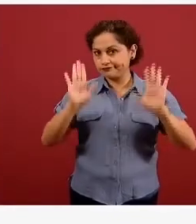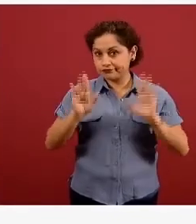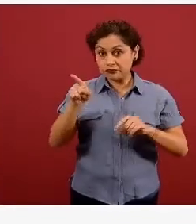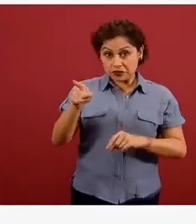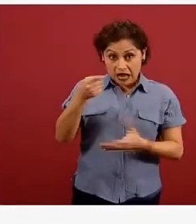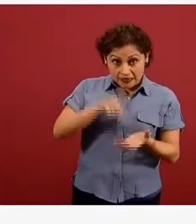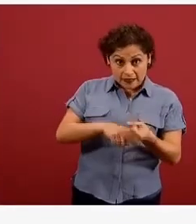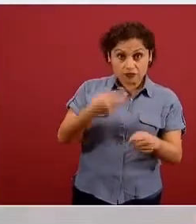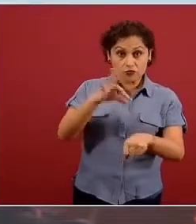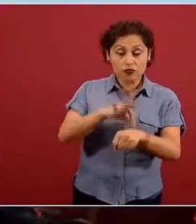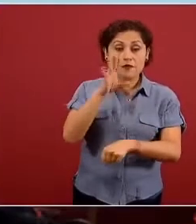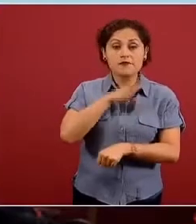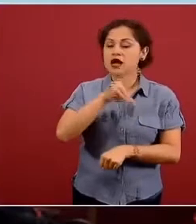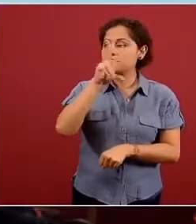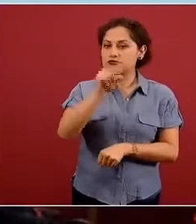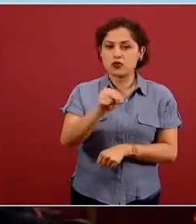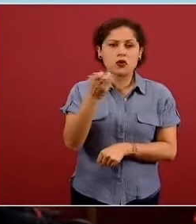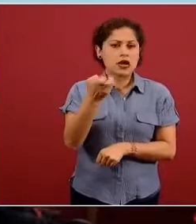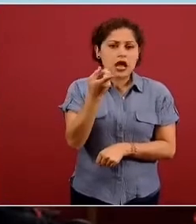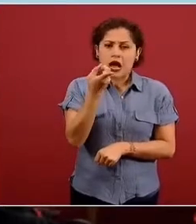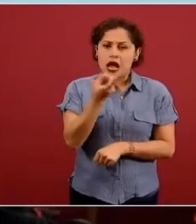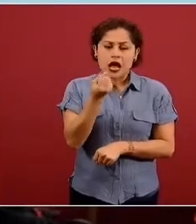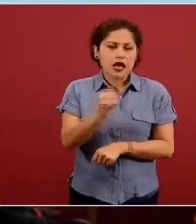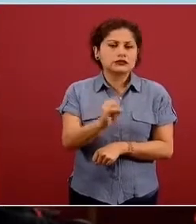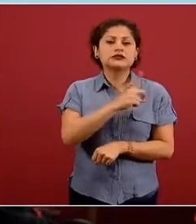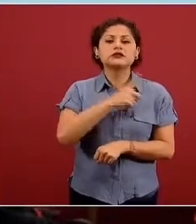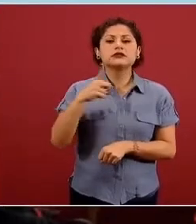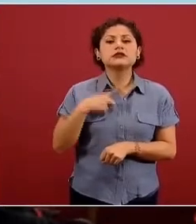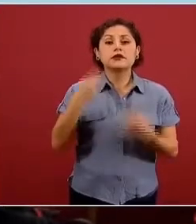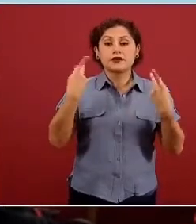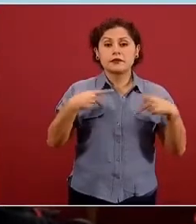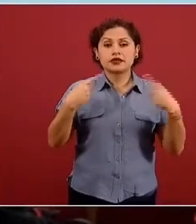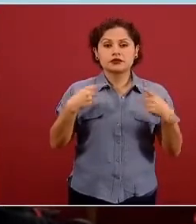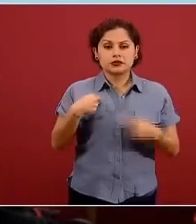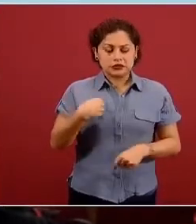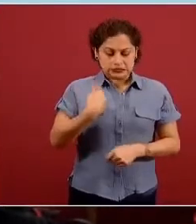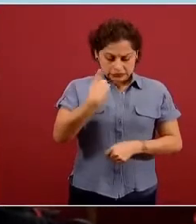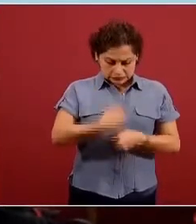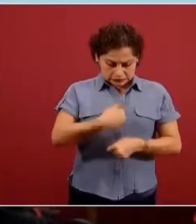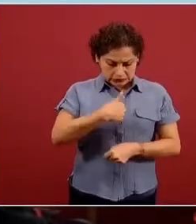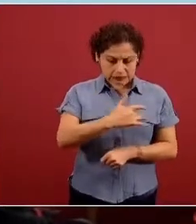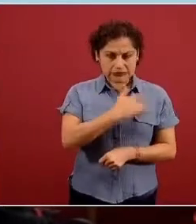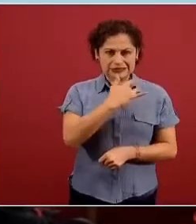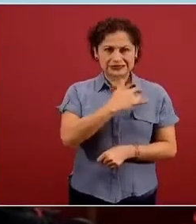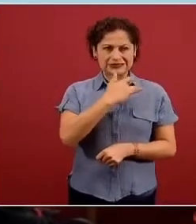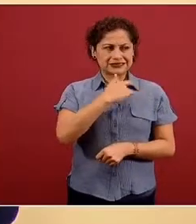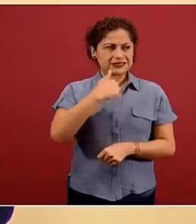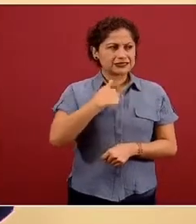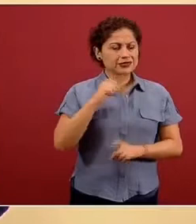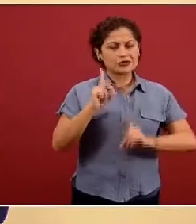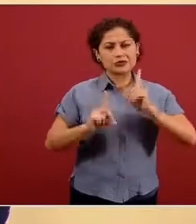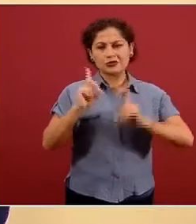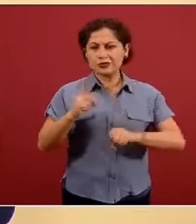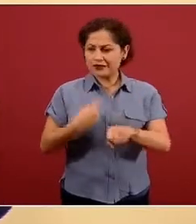precaución, que es toda persona que identificara los signos de COVID y tuviera una duda sobre